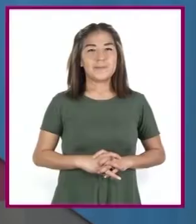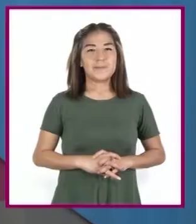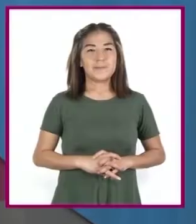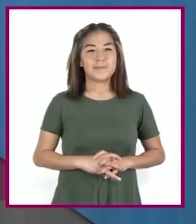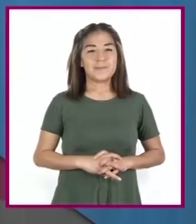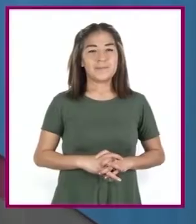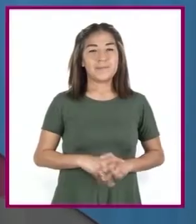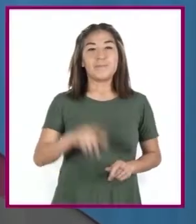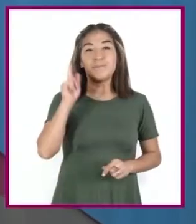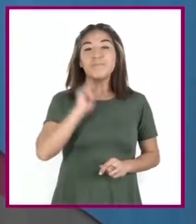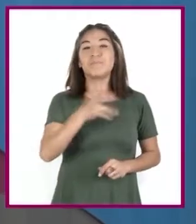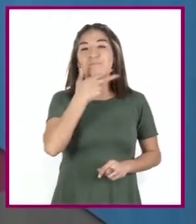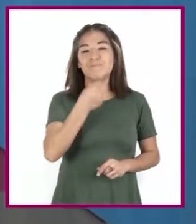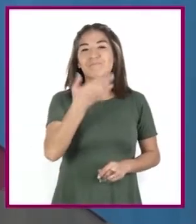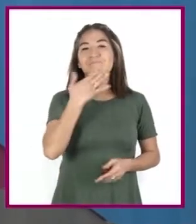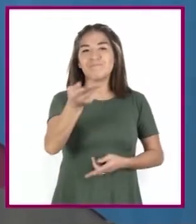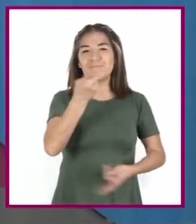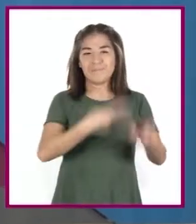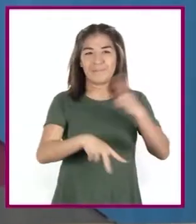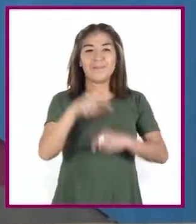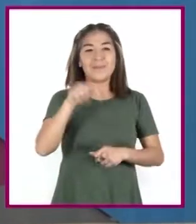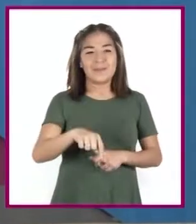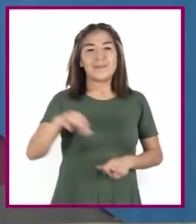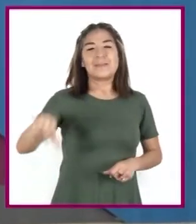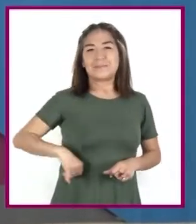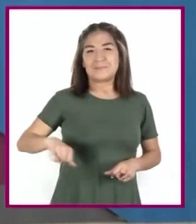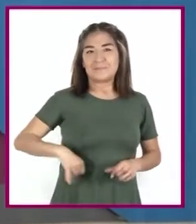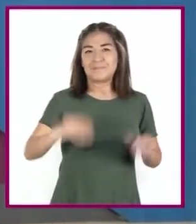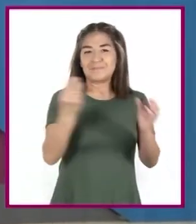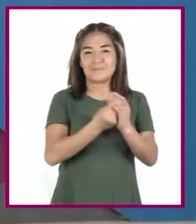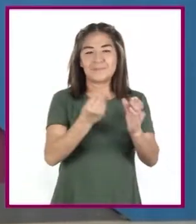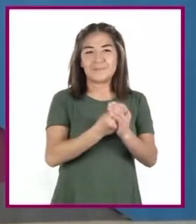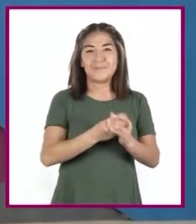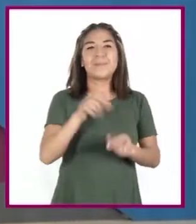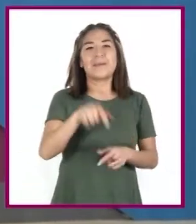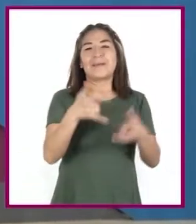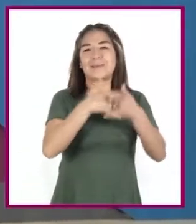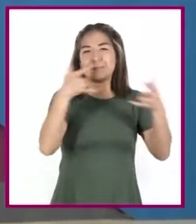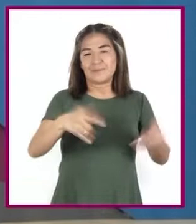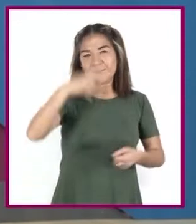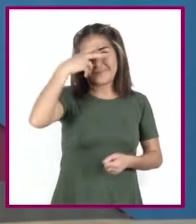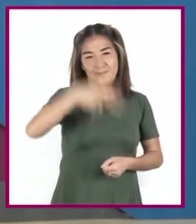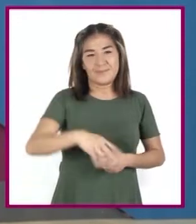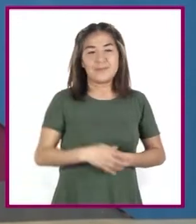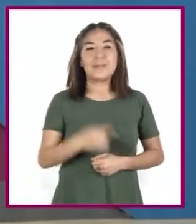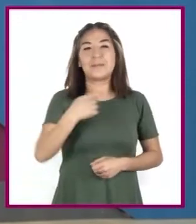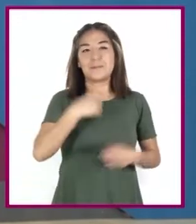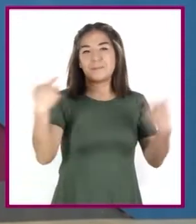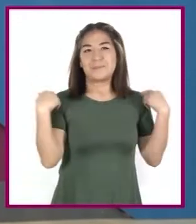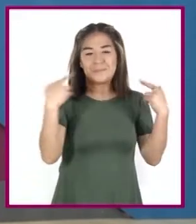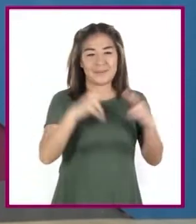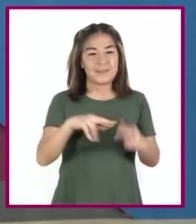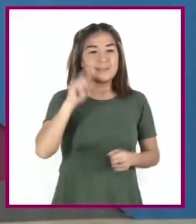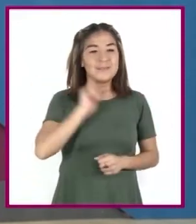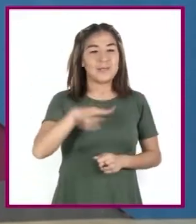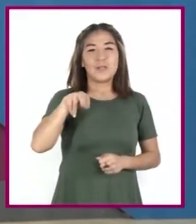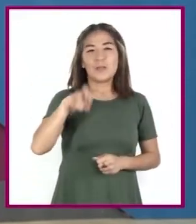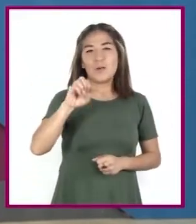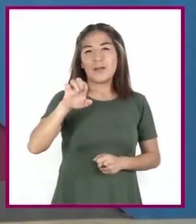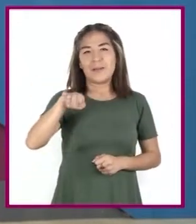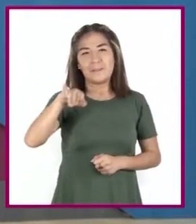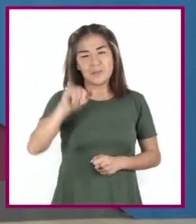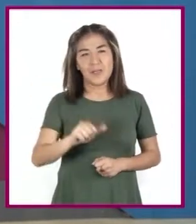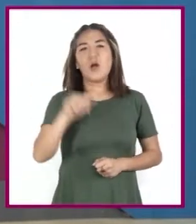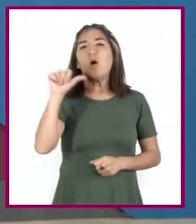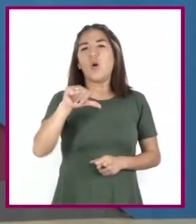Sean bienvenidas y bienvenidos a otra interesante sesión de la asignatura de Historia de México. Soy la maestra Noemí Juárez y hoy